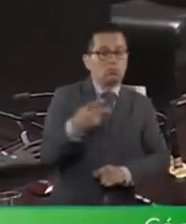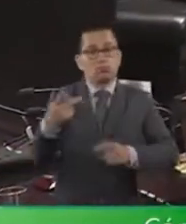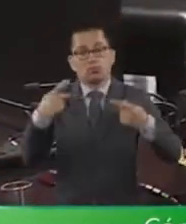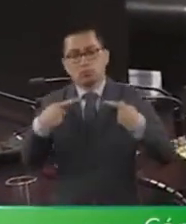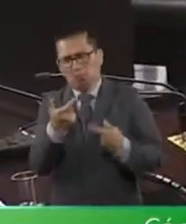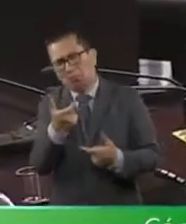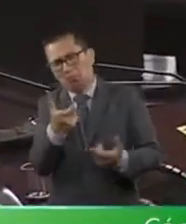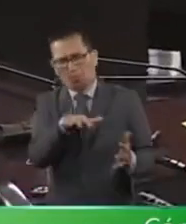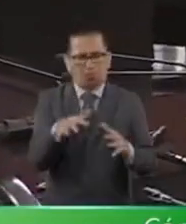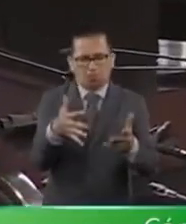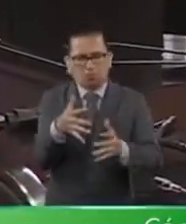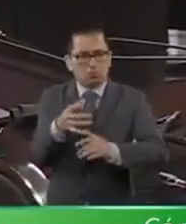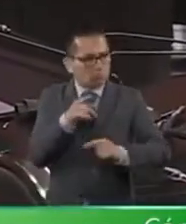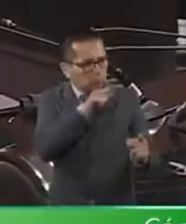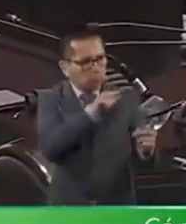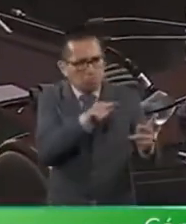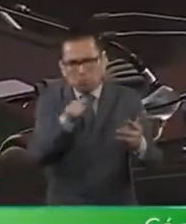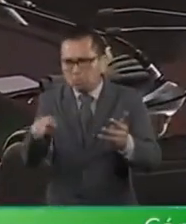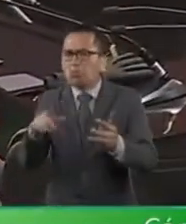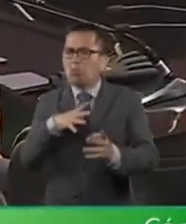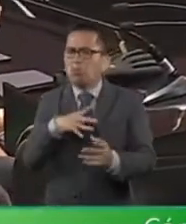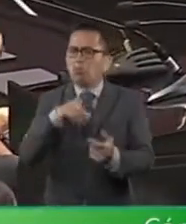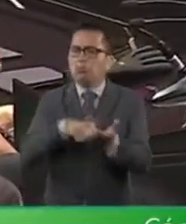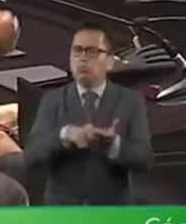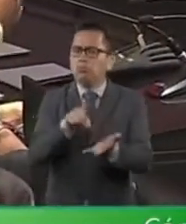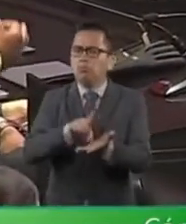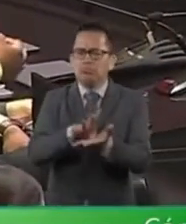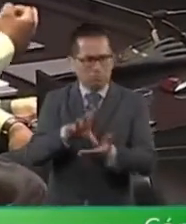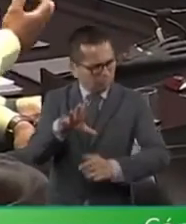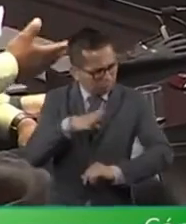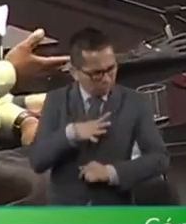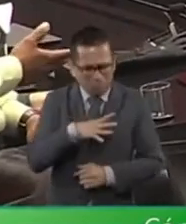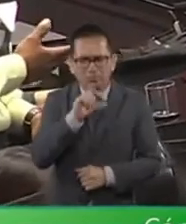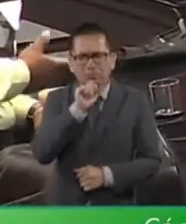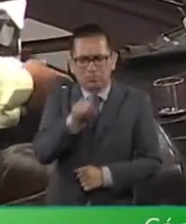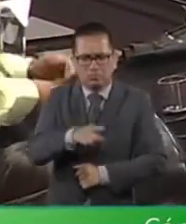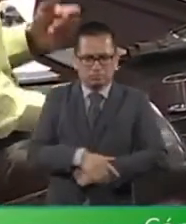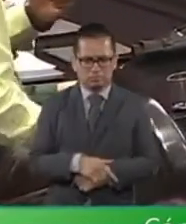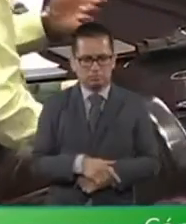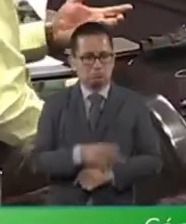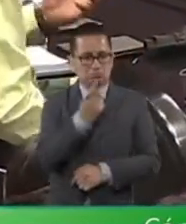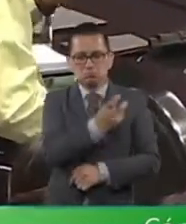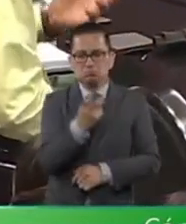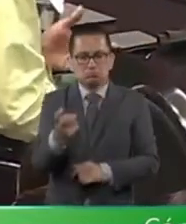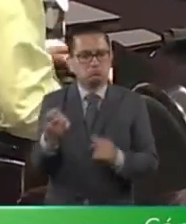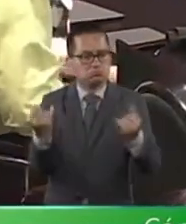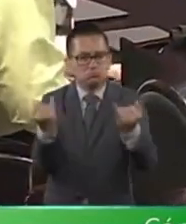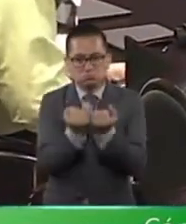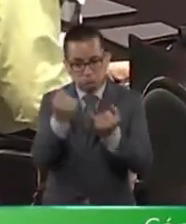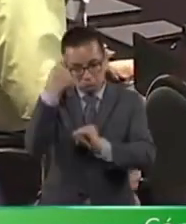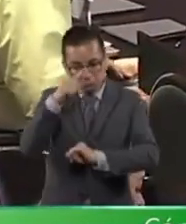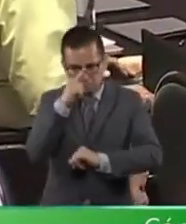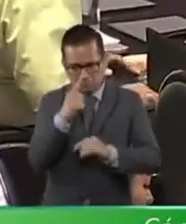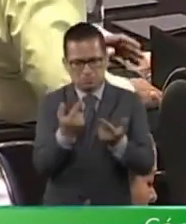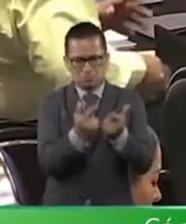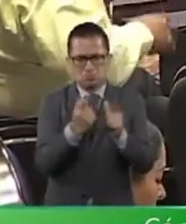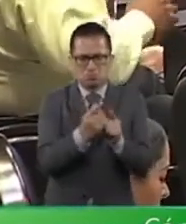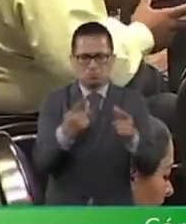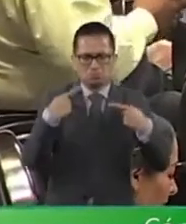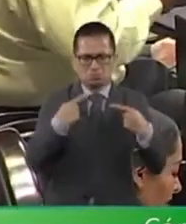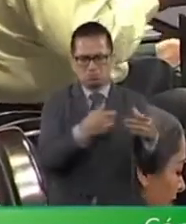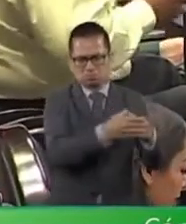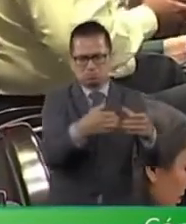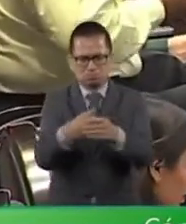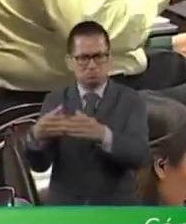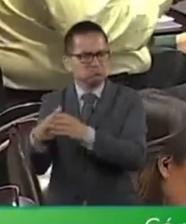con discapacidad. Y la solución es exactamente la misma para todos los grupos vulnerables.